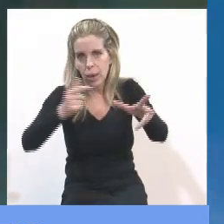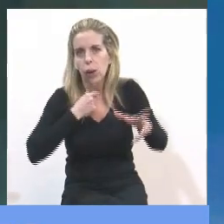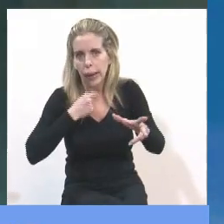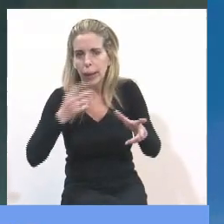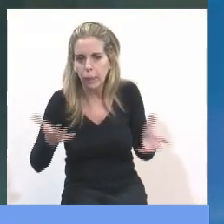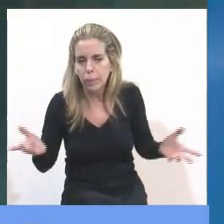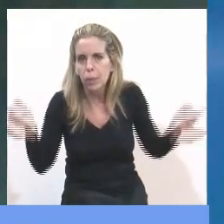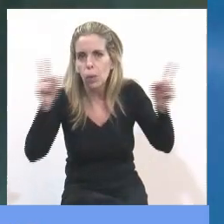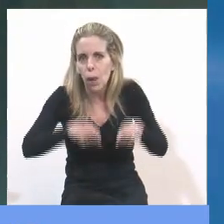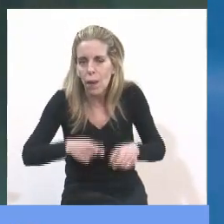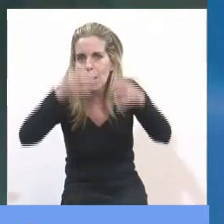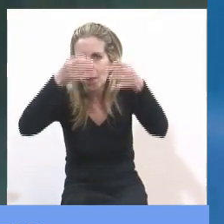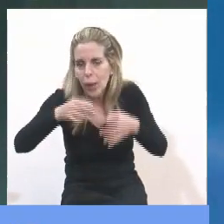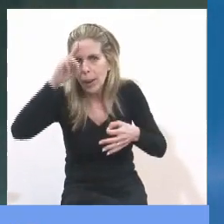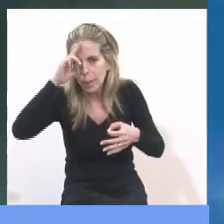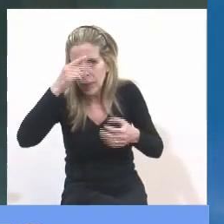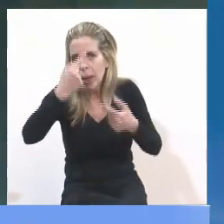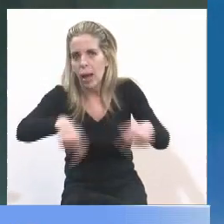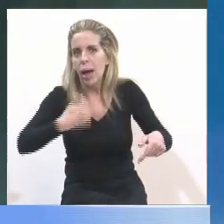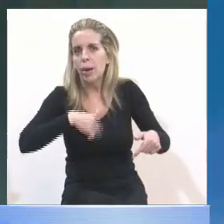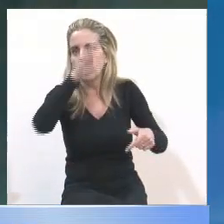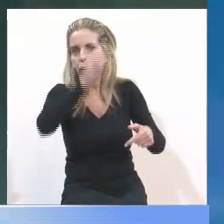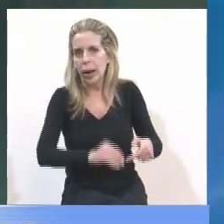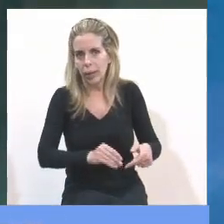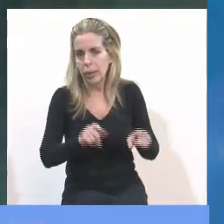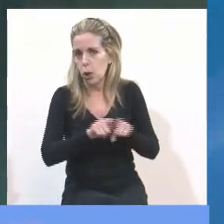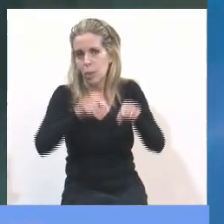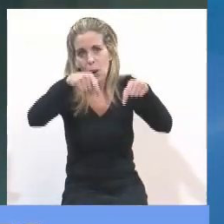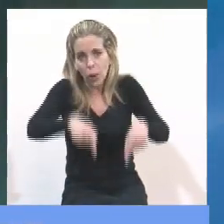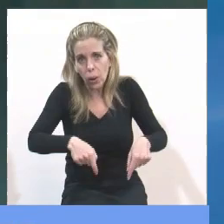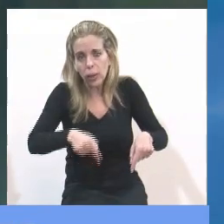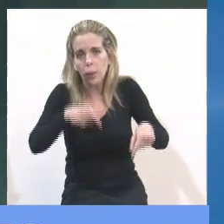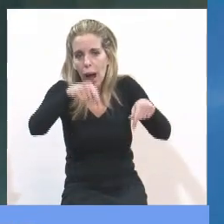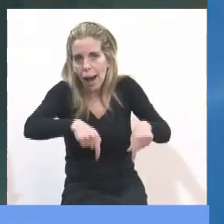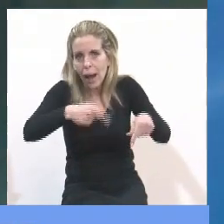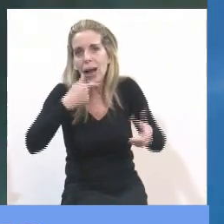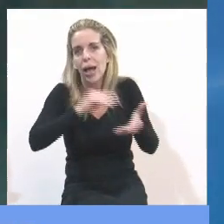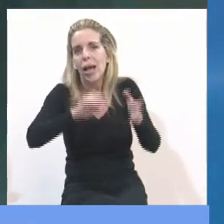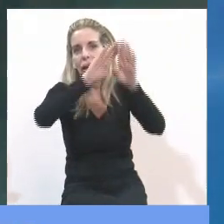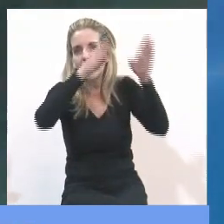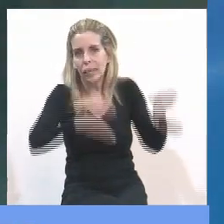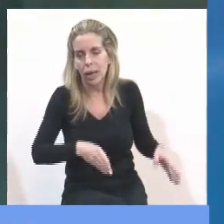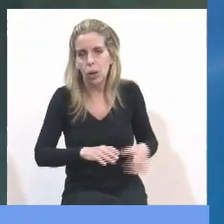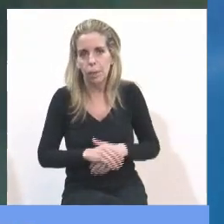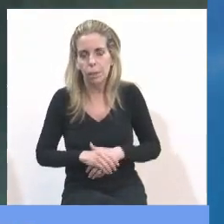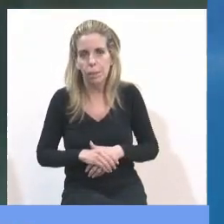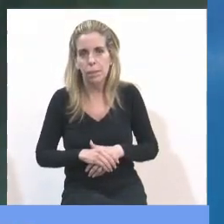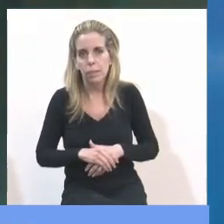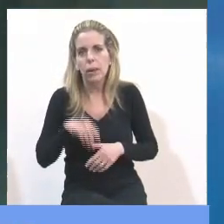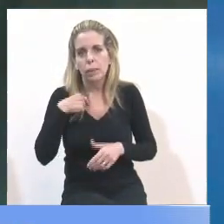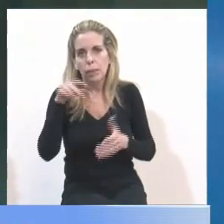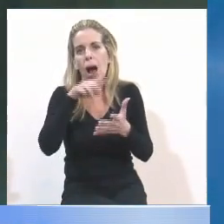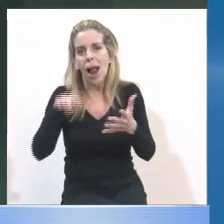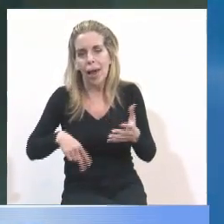la institucionalidad perdida en la República Argentina, y es lo que hoy estamos haciendo como senadores y senadoras. Y